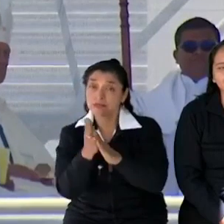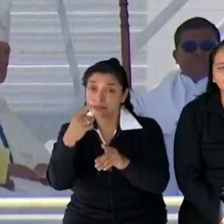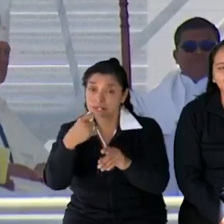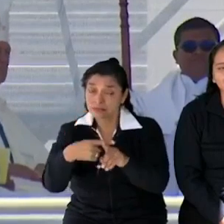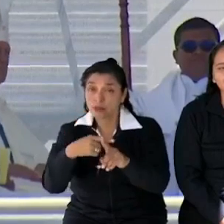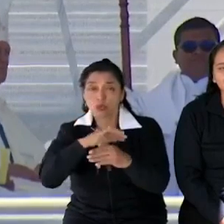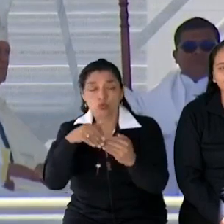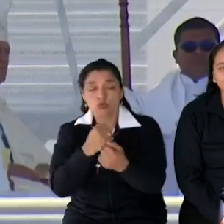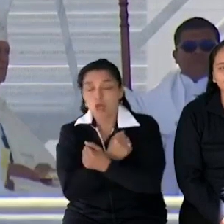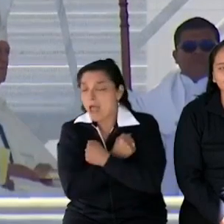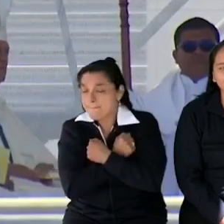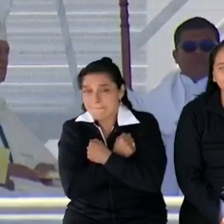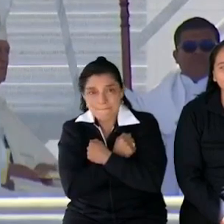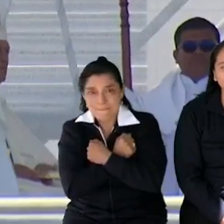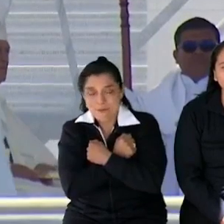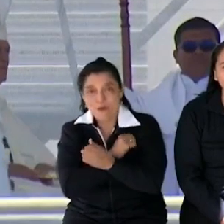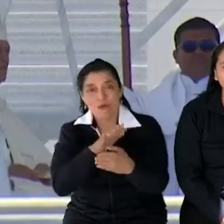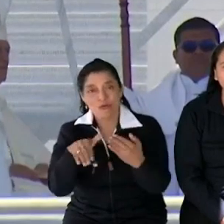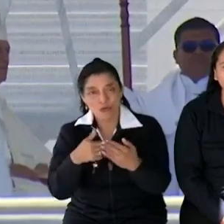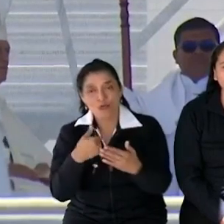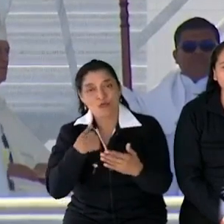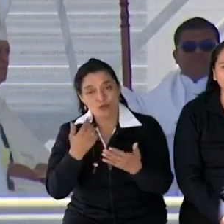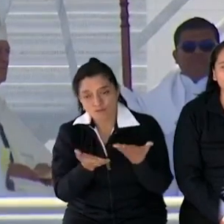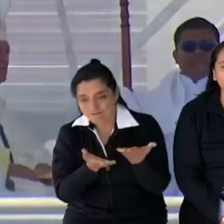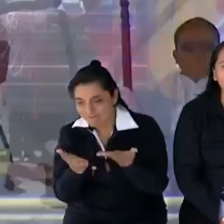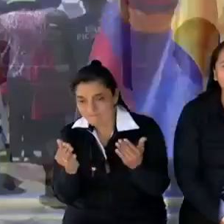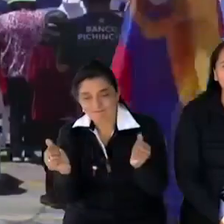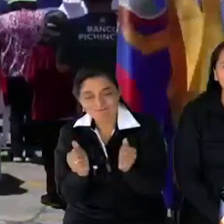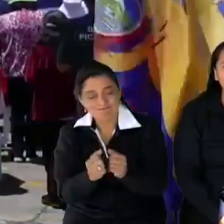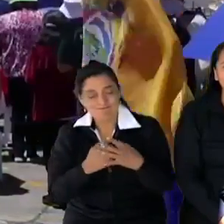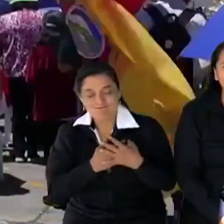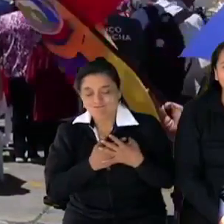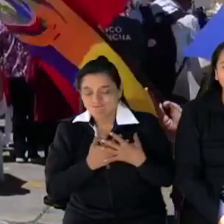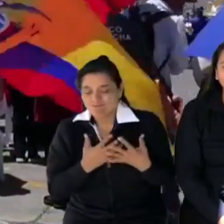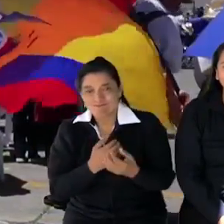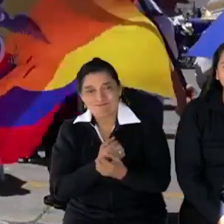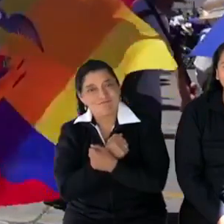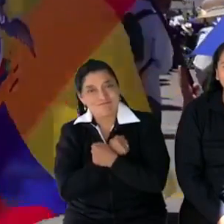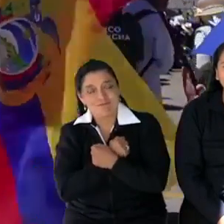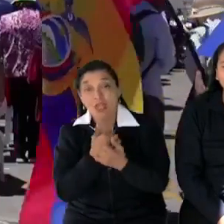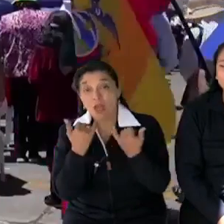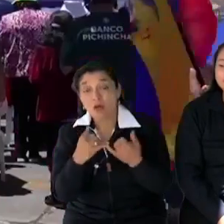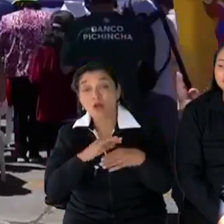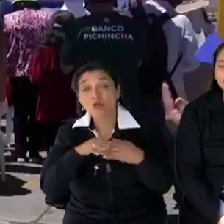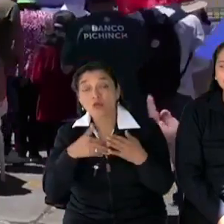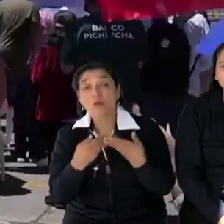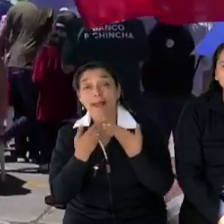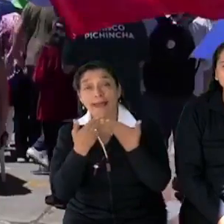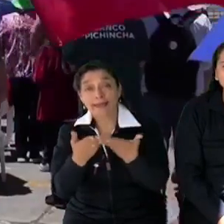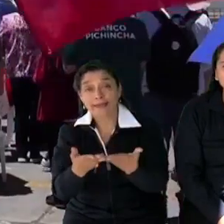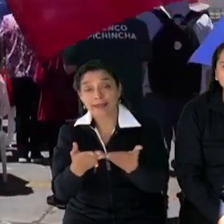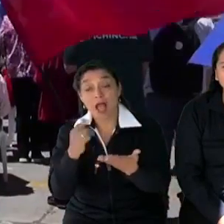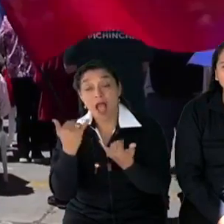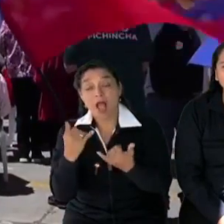que amo y a la que estoy sirviendo con pasión. Vamos a entregar la